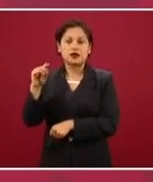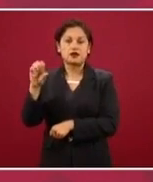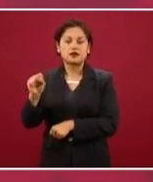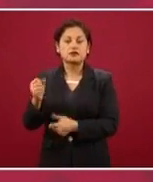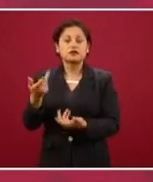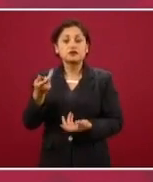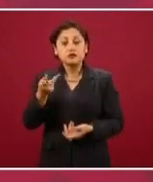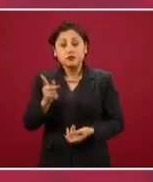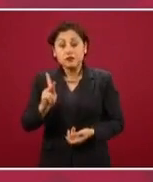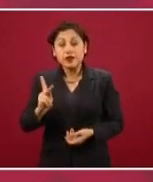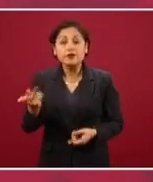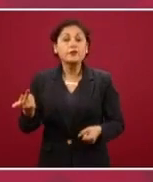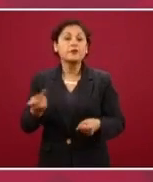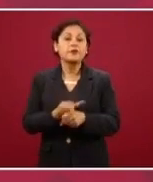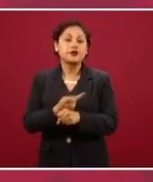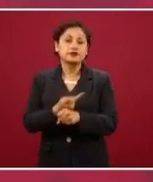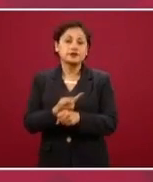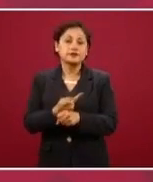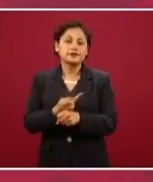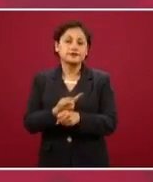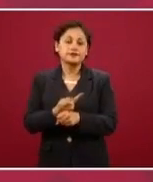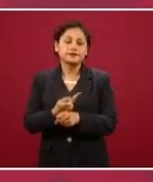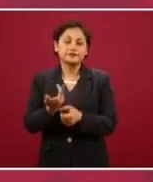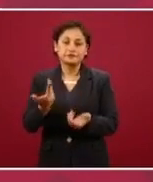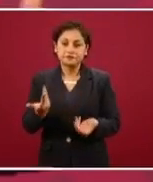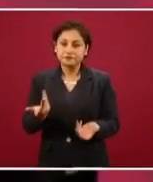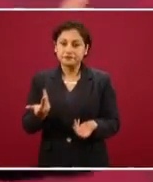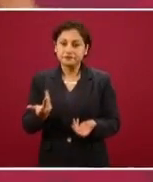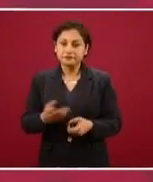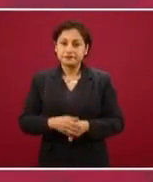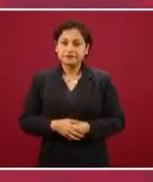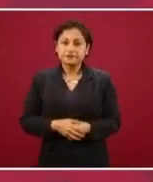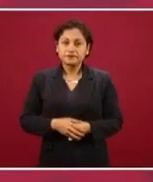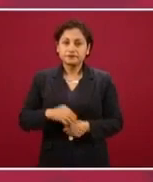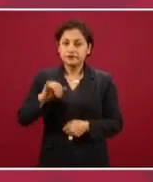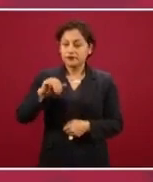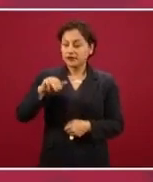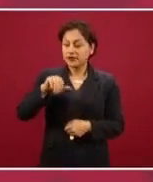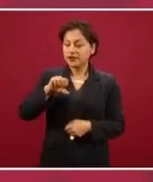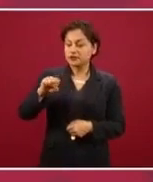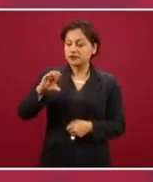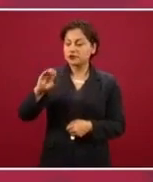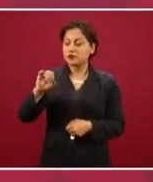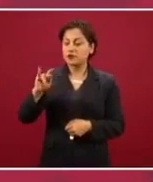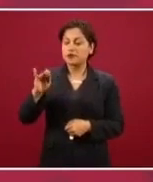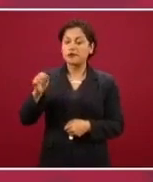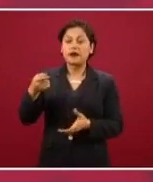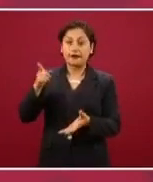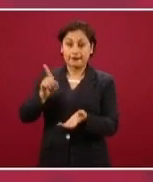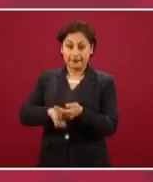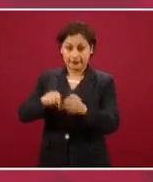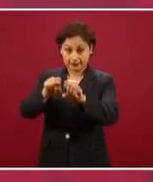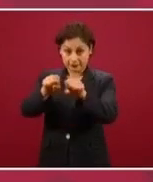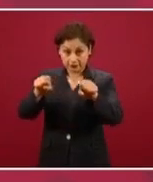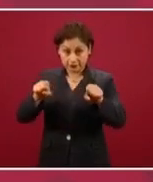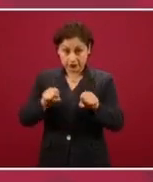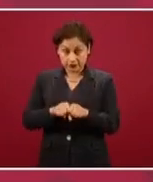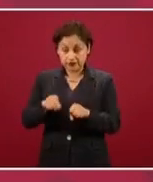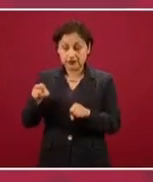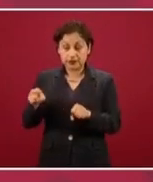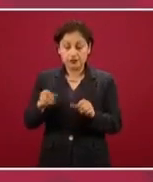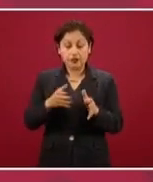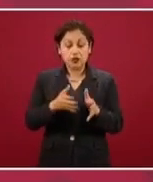Que todo el sistema de IMSS Coplamar, que luego pasó a